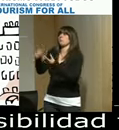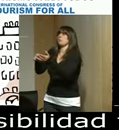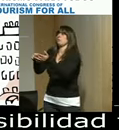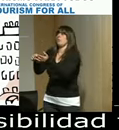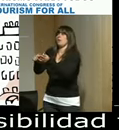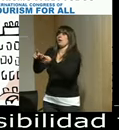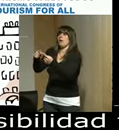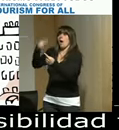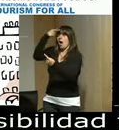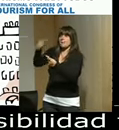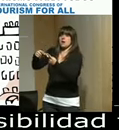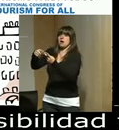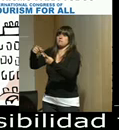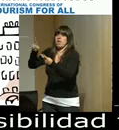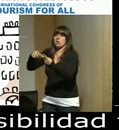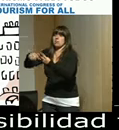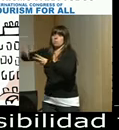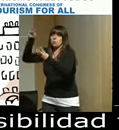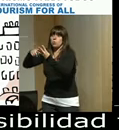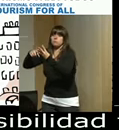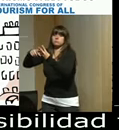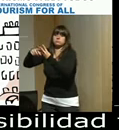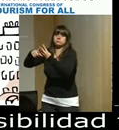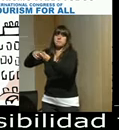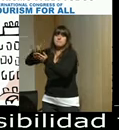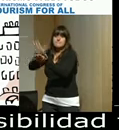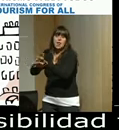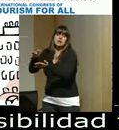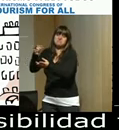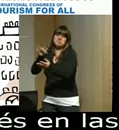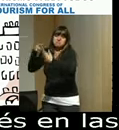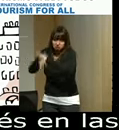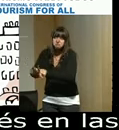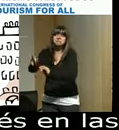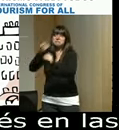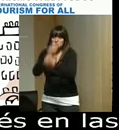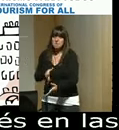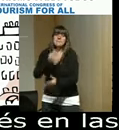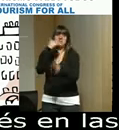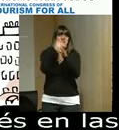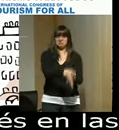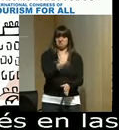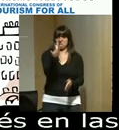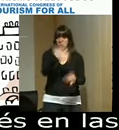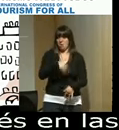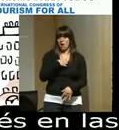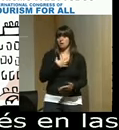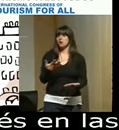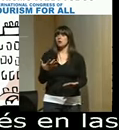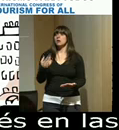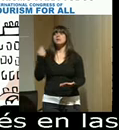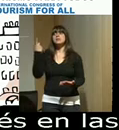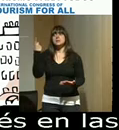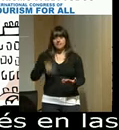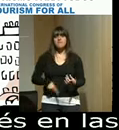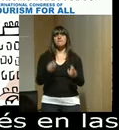o Málaga, que sí que han apostado decididamente por la accesibilidad. Insisto, hay un desconocimiento por parte de los profesionales del sector